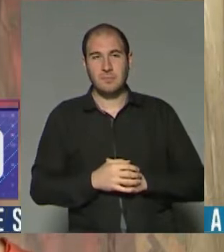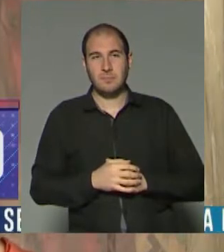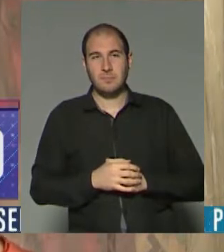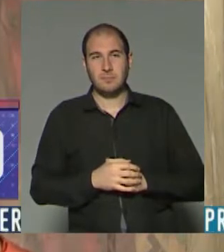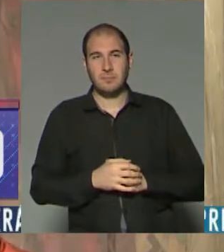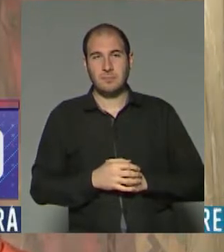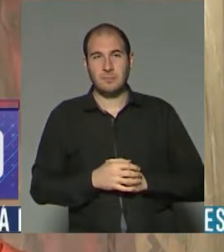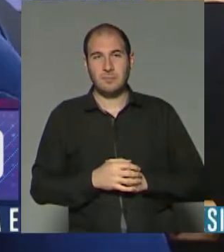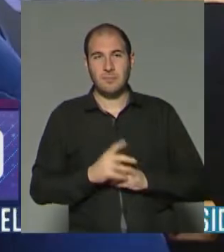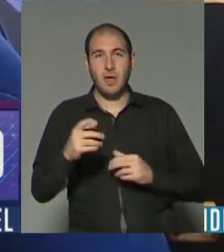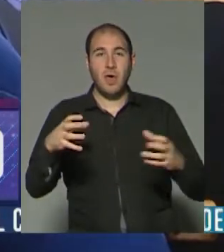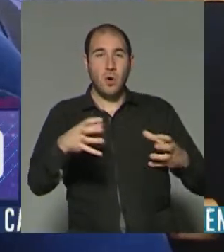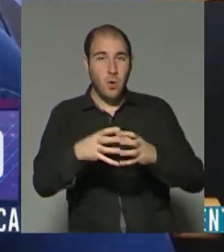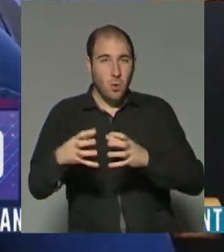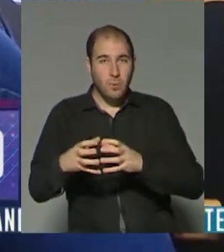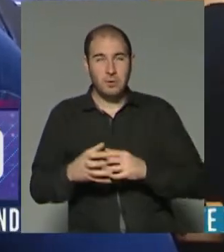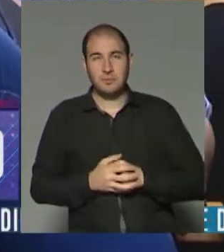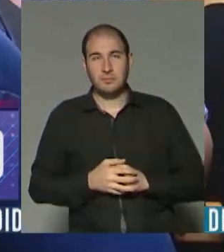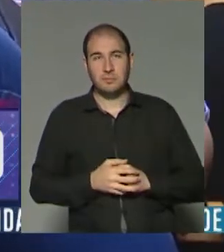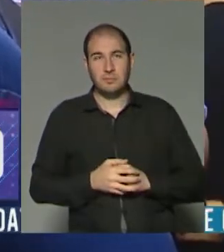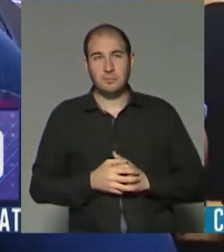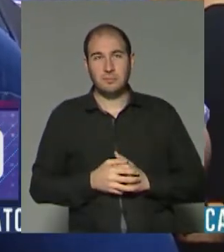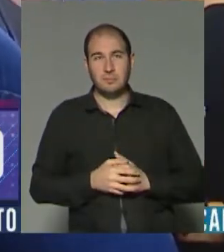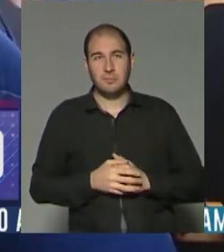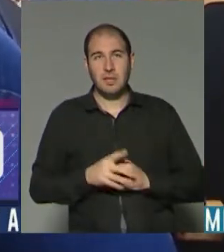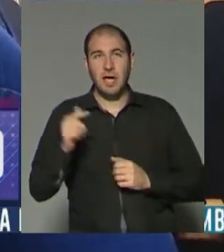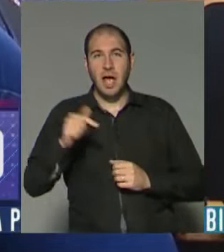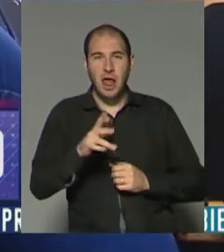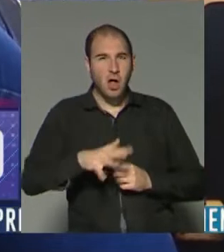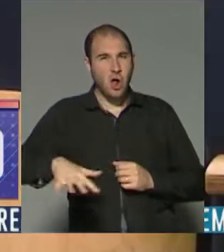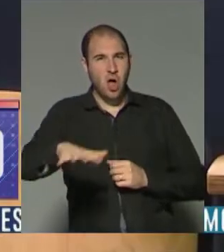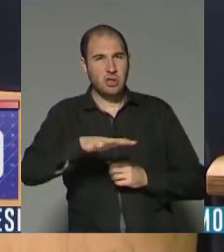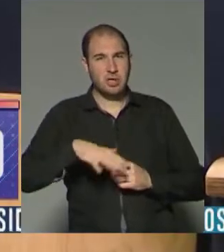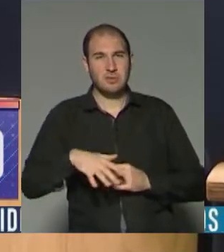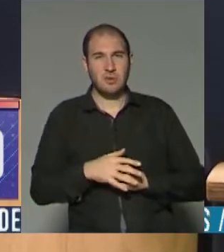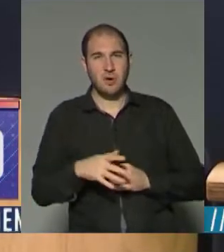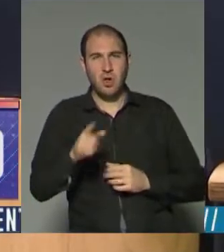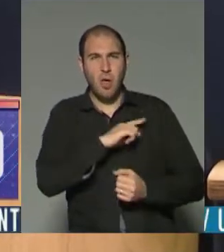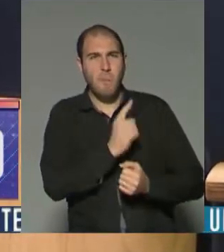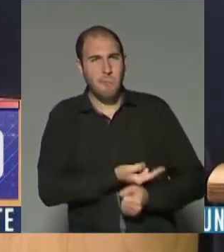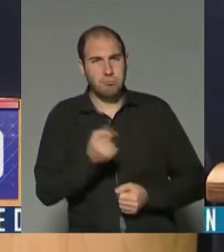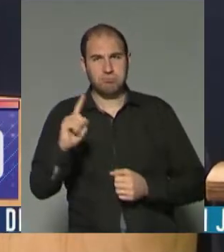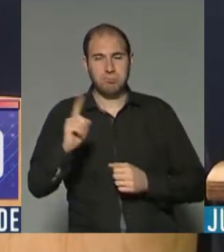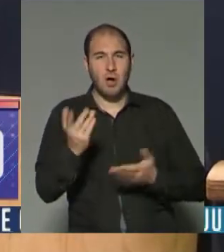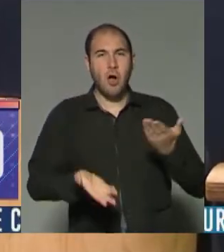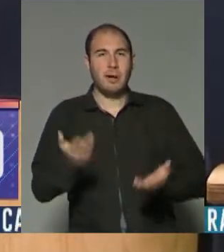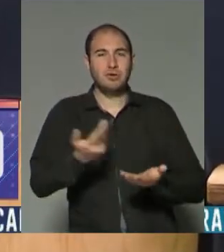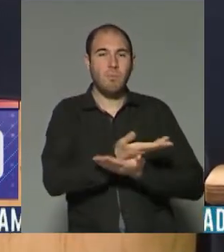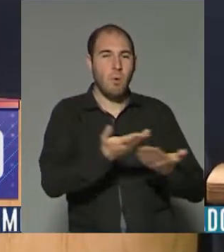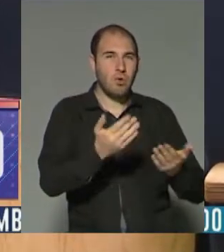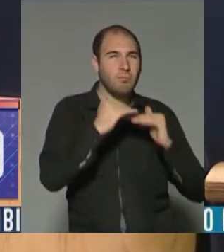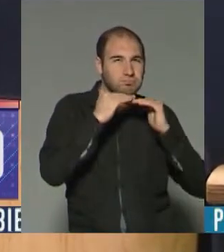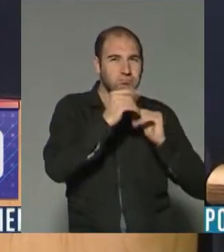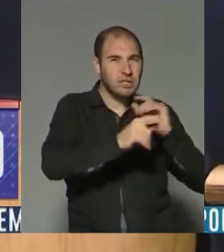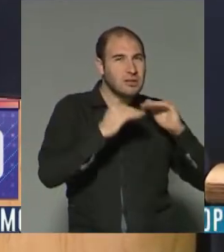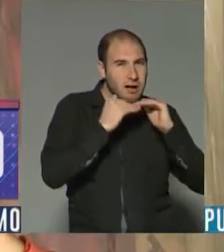digamos, las organizaciones ya no están en un contexto de de poder en relación con los públicos, sino que los públicos